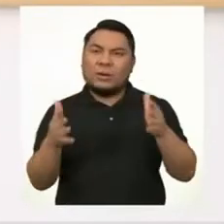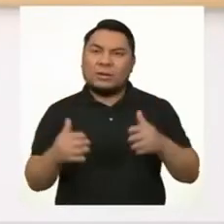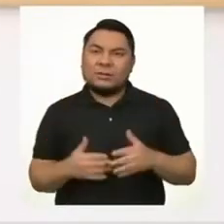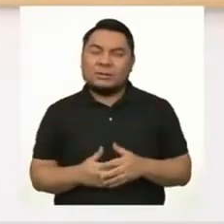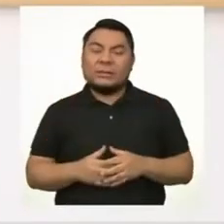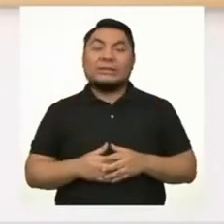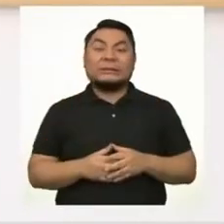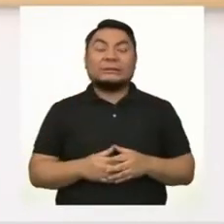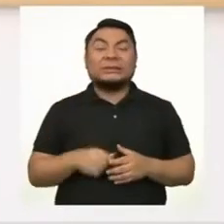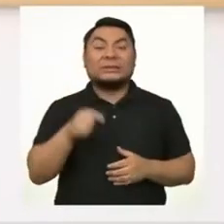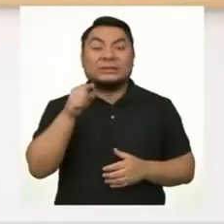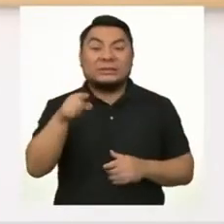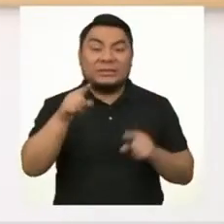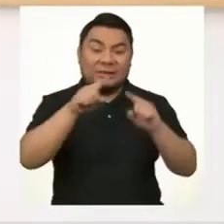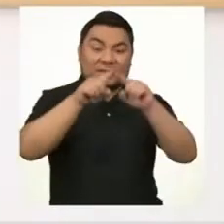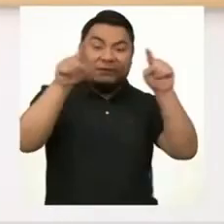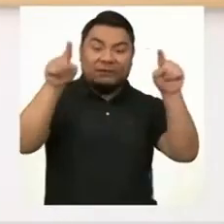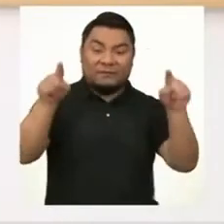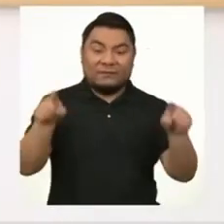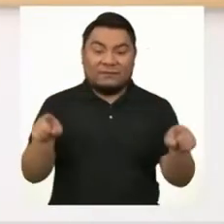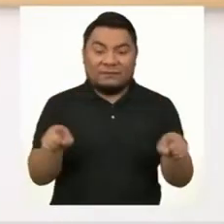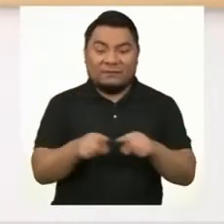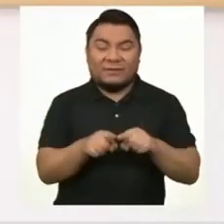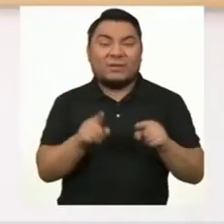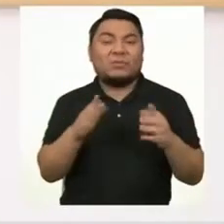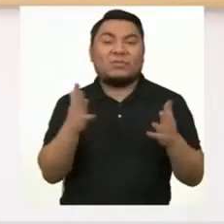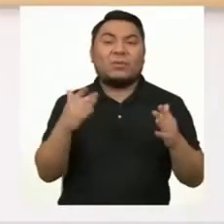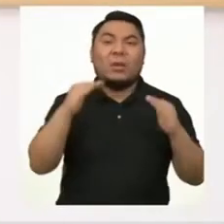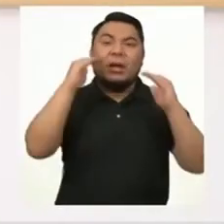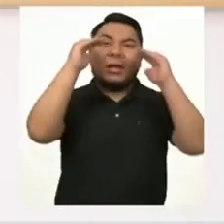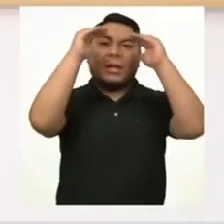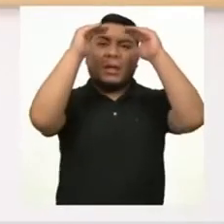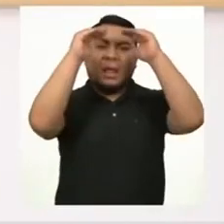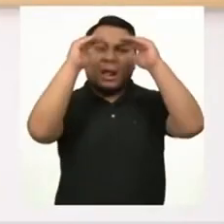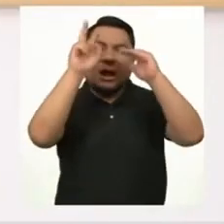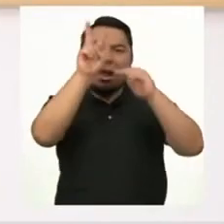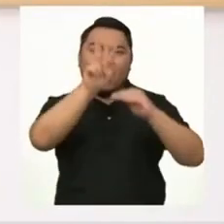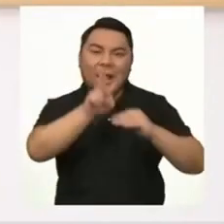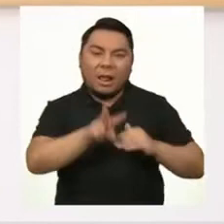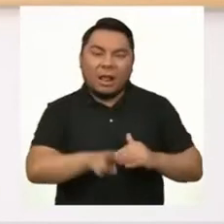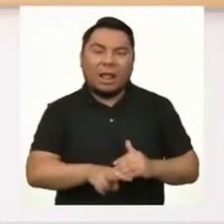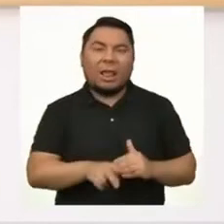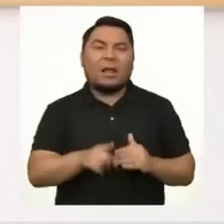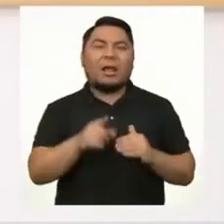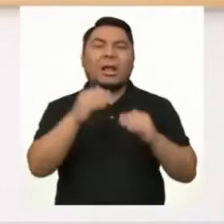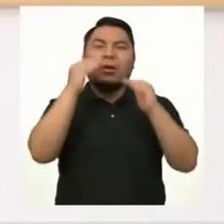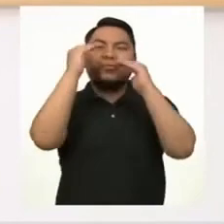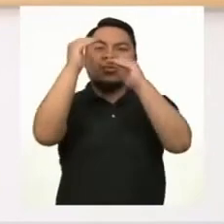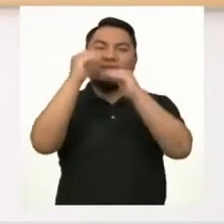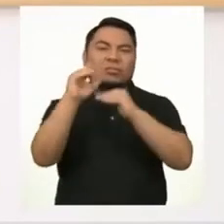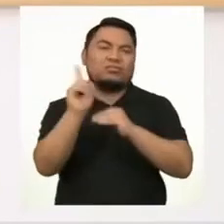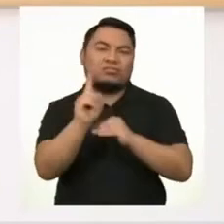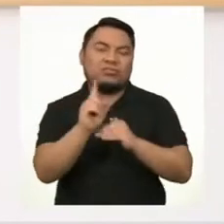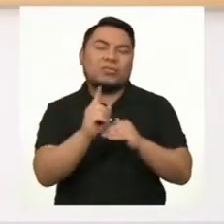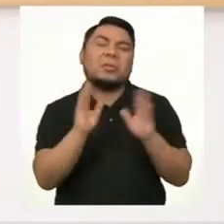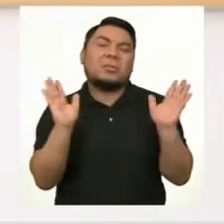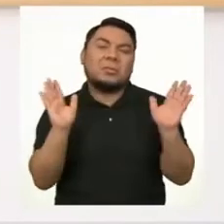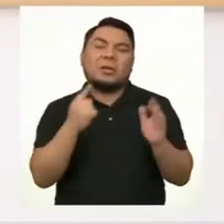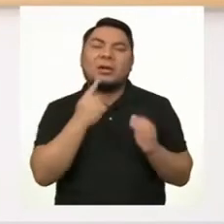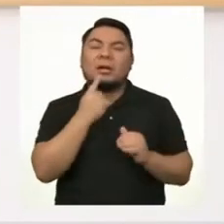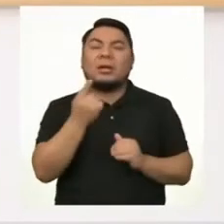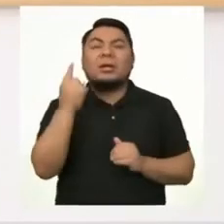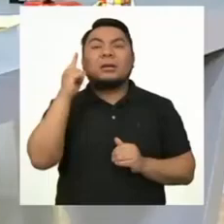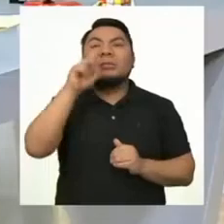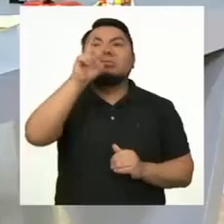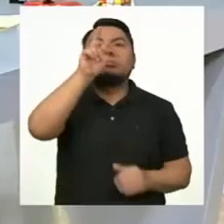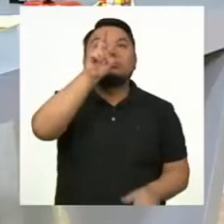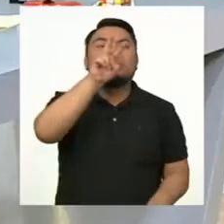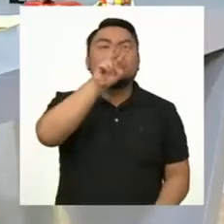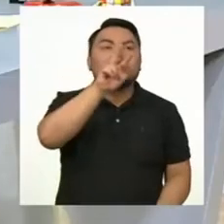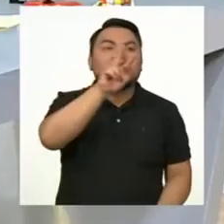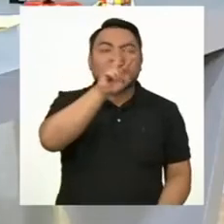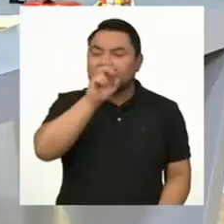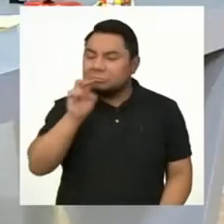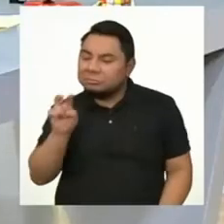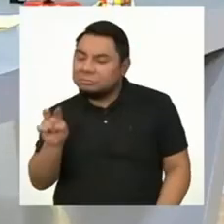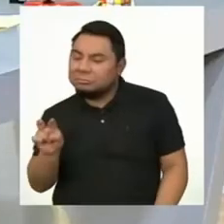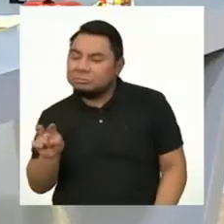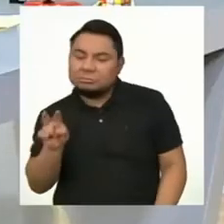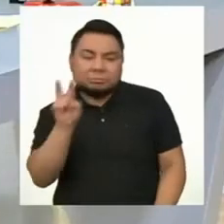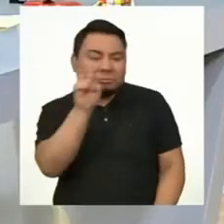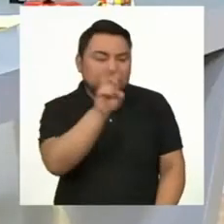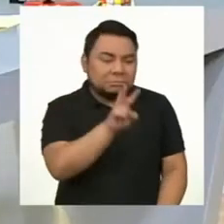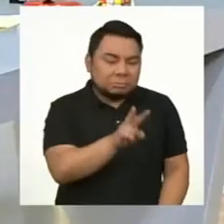infografía o un afiche no tienen una secuencia única de lectura, y quien la observa se fija en lo que llama su atención. Por eso